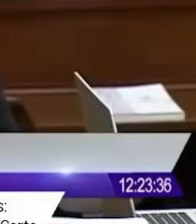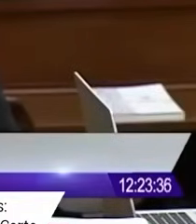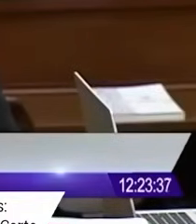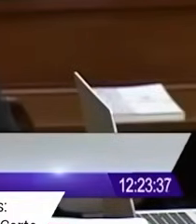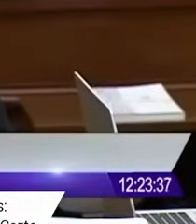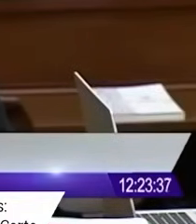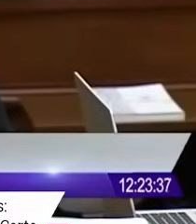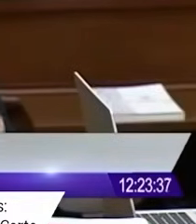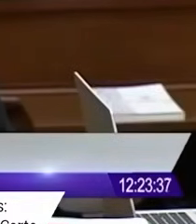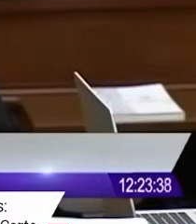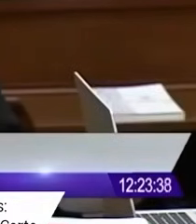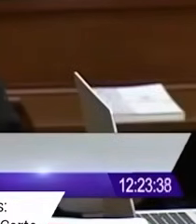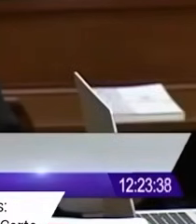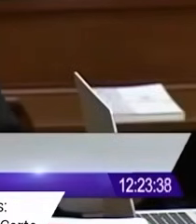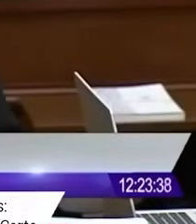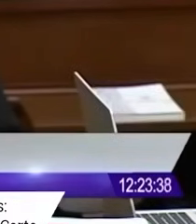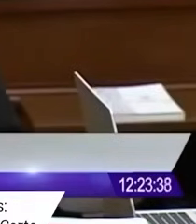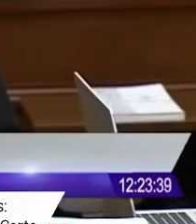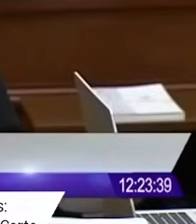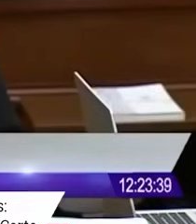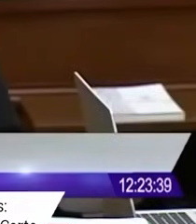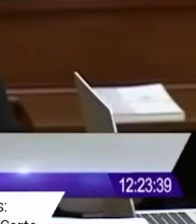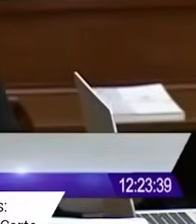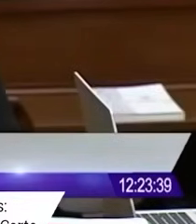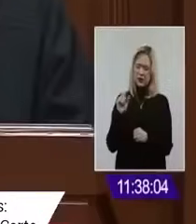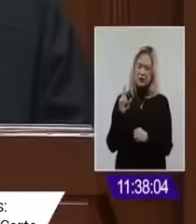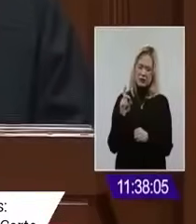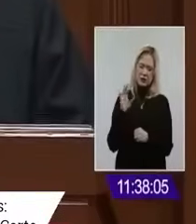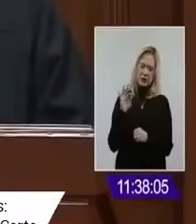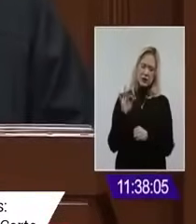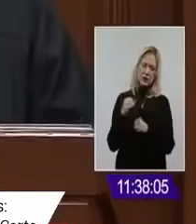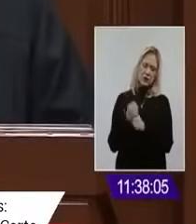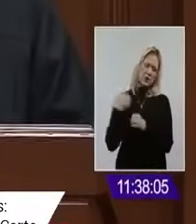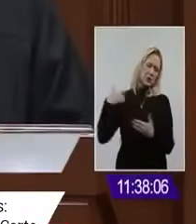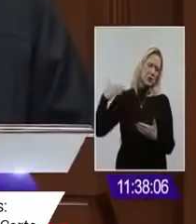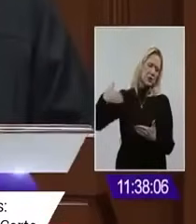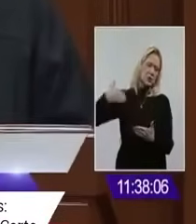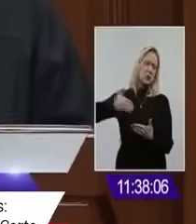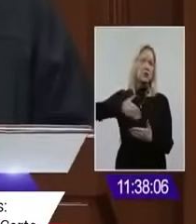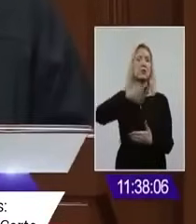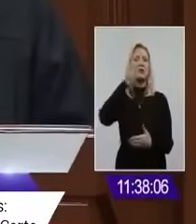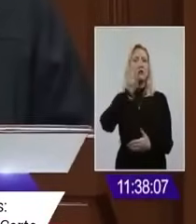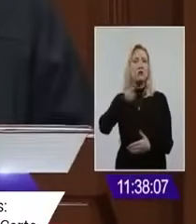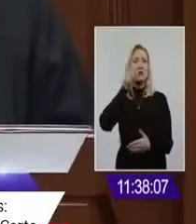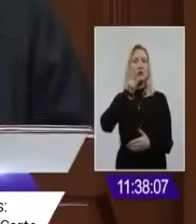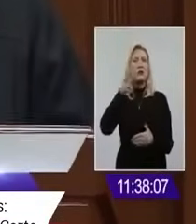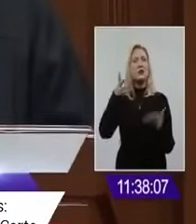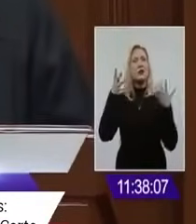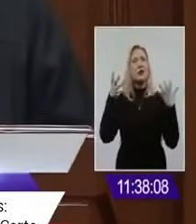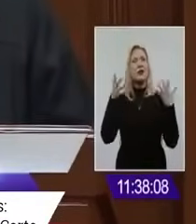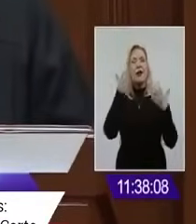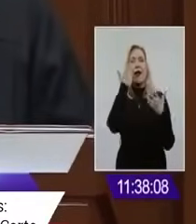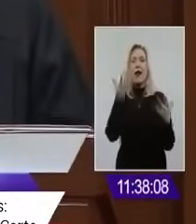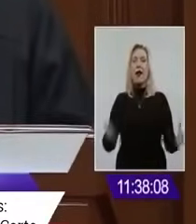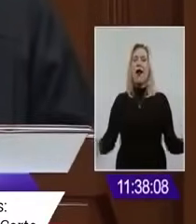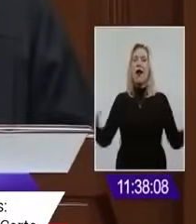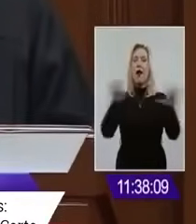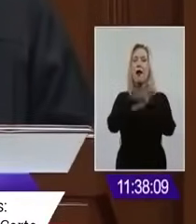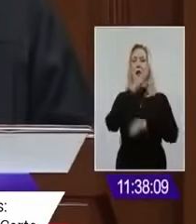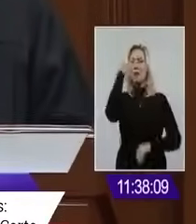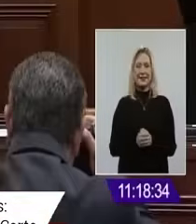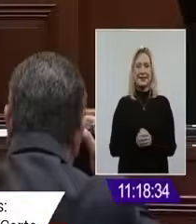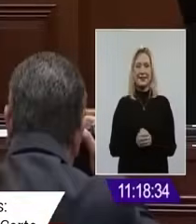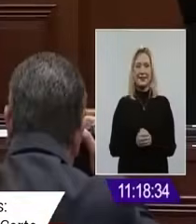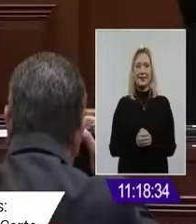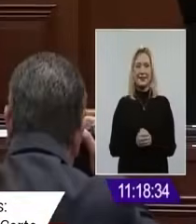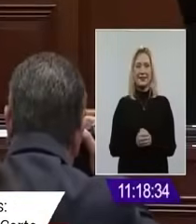de cuidarse, de reservarse algo de lo que realmente piensa, lo cual es muy sano, me parece, pues